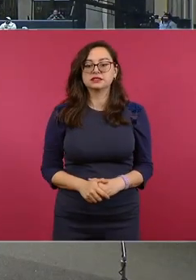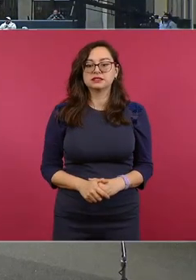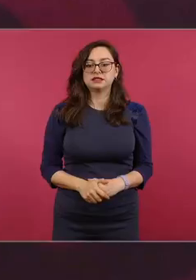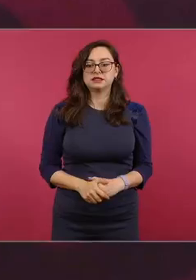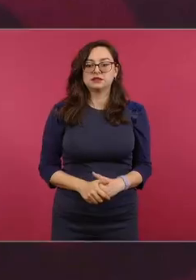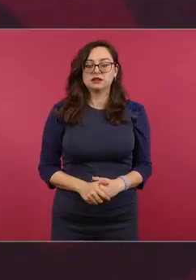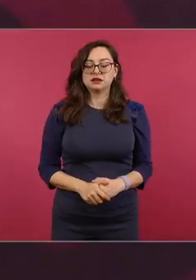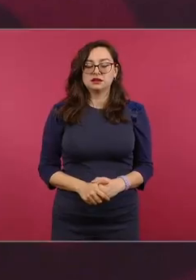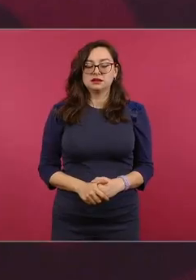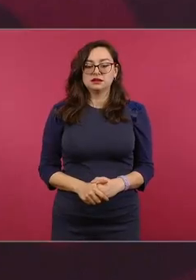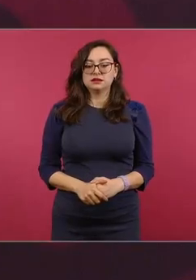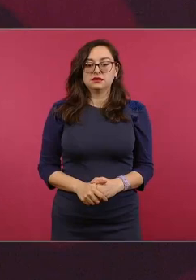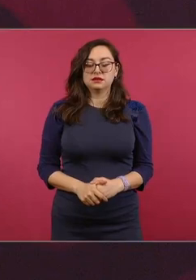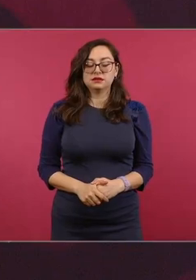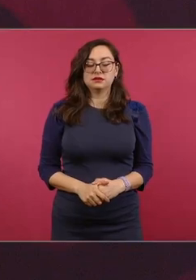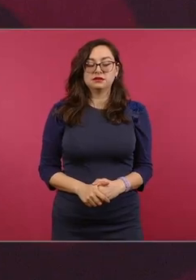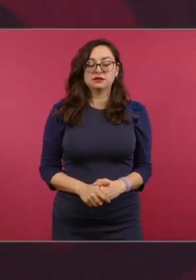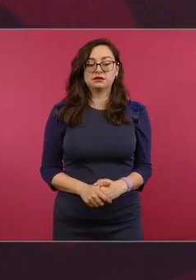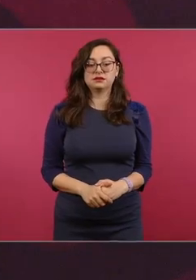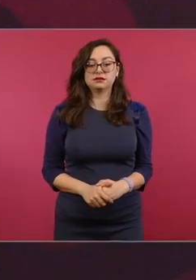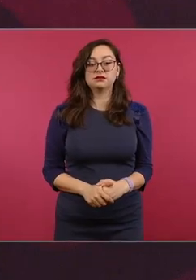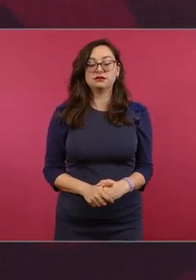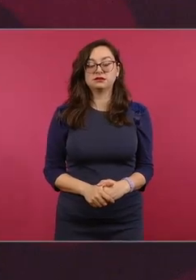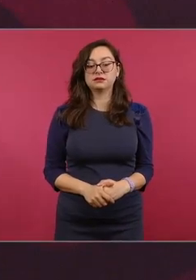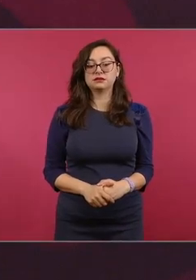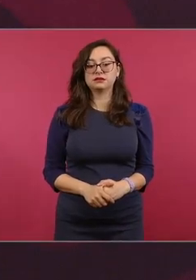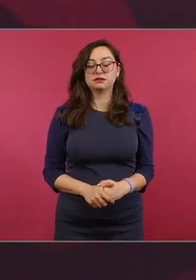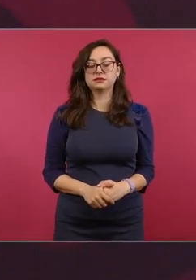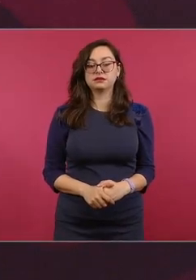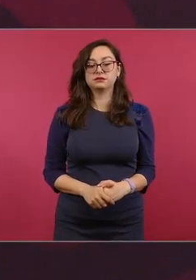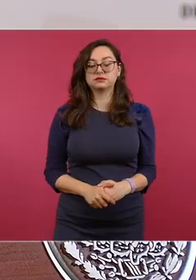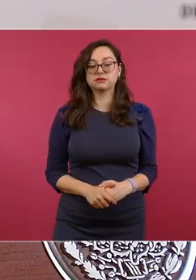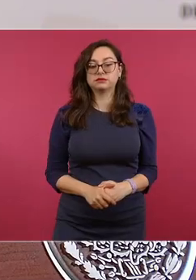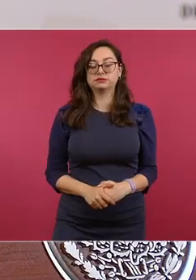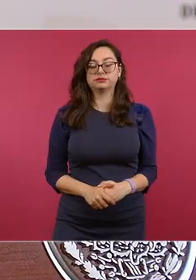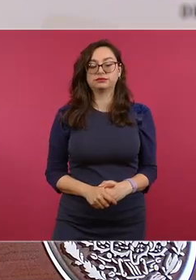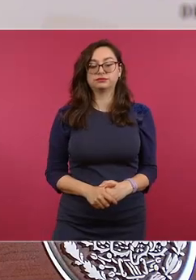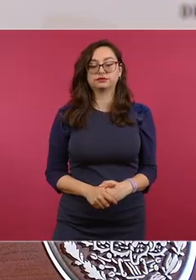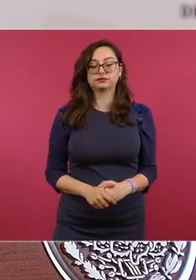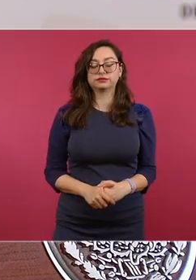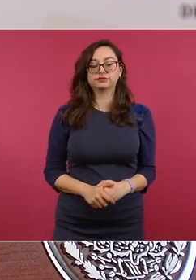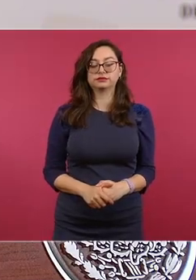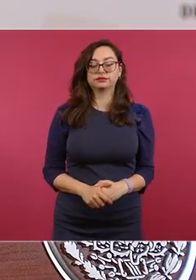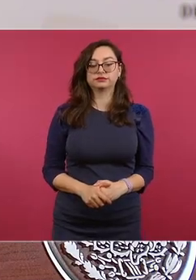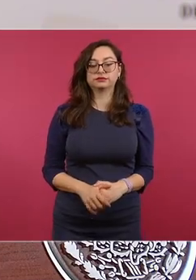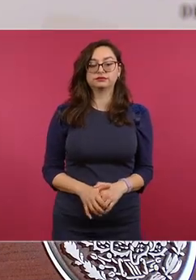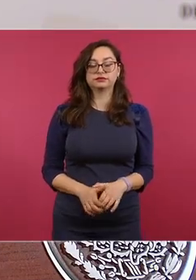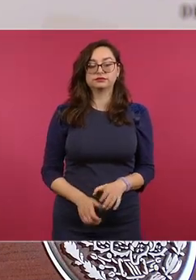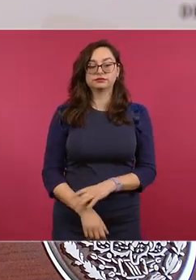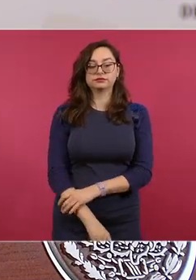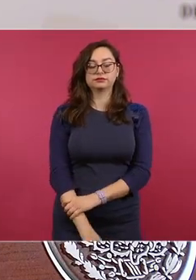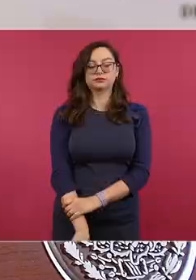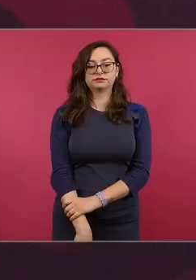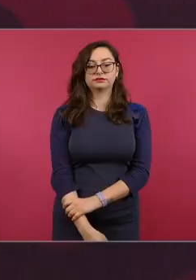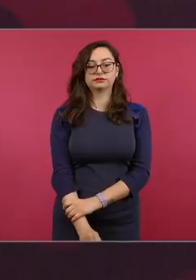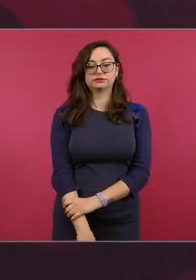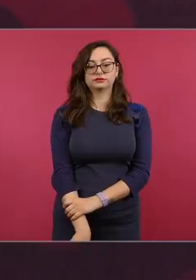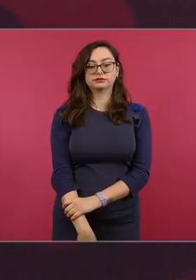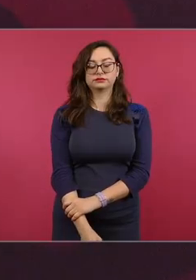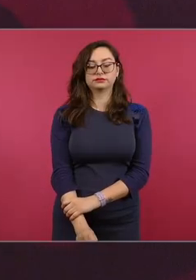Lo mejor es que haya una reforma